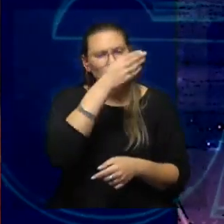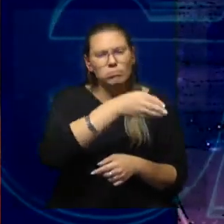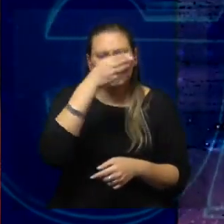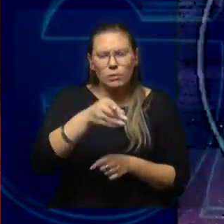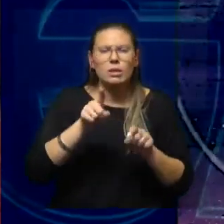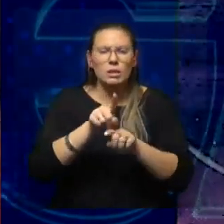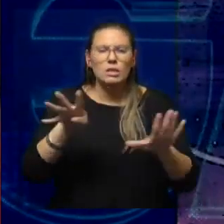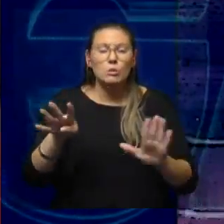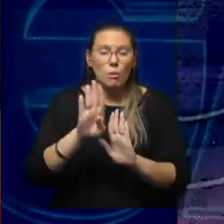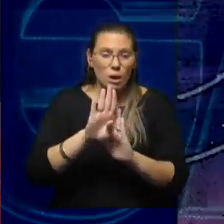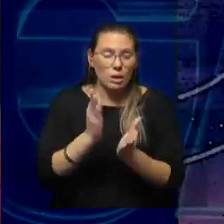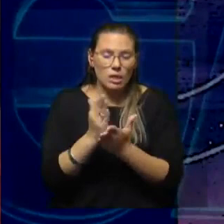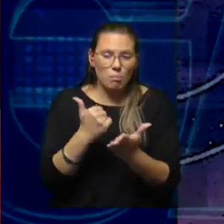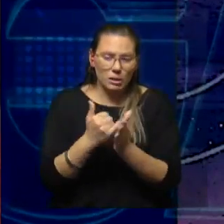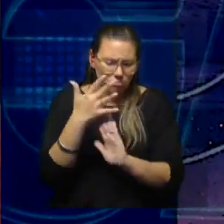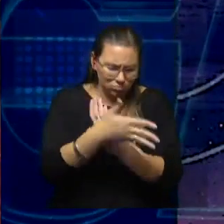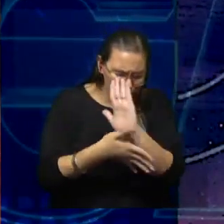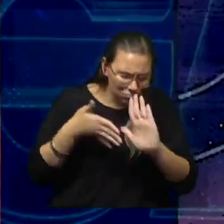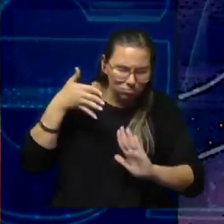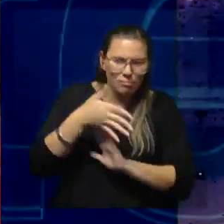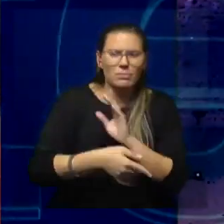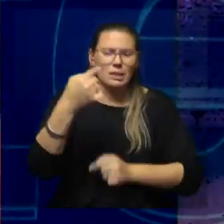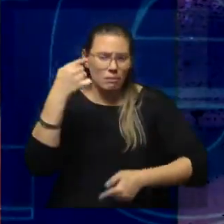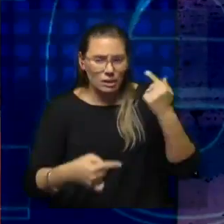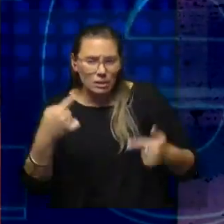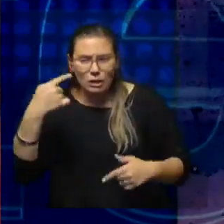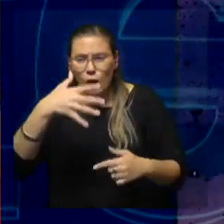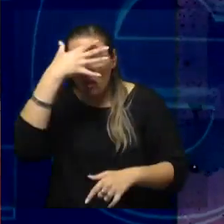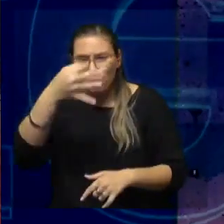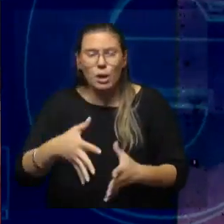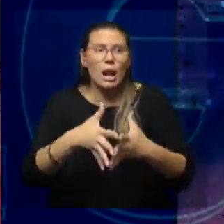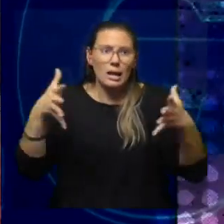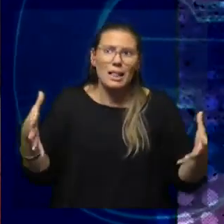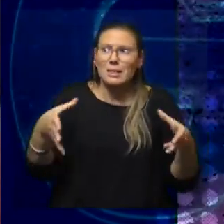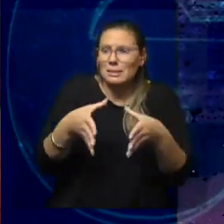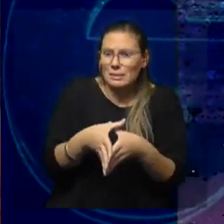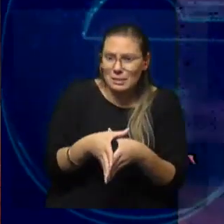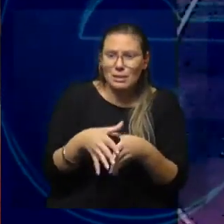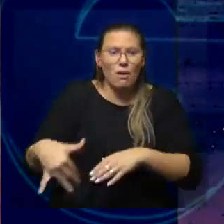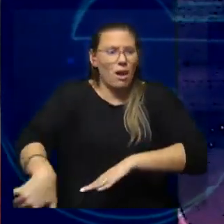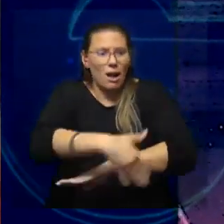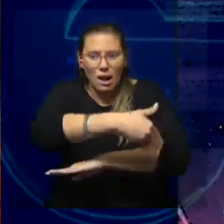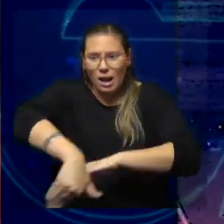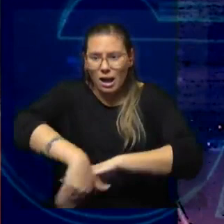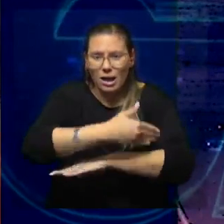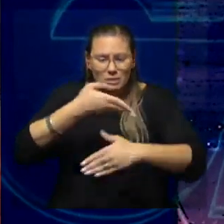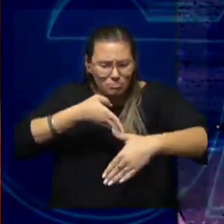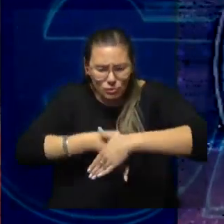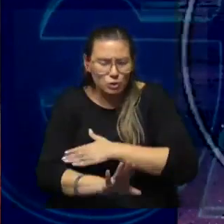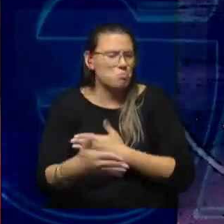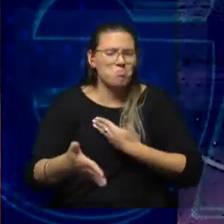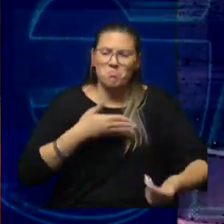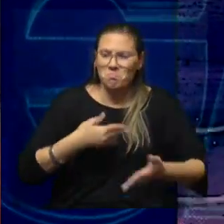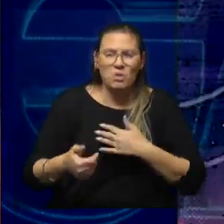19 departamentos. Tocamos en muchísimos pueblos, tocamos en lugares grandes, lugares chicos, en la calle, en un sótano, donde viniera.